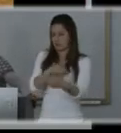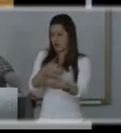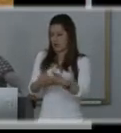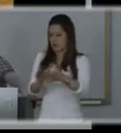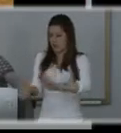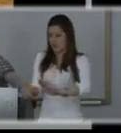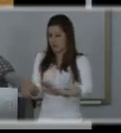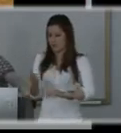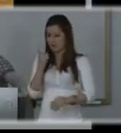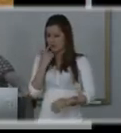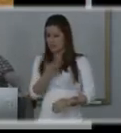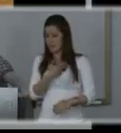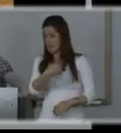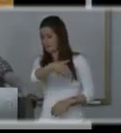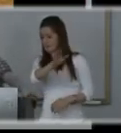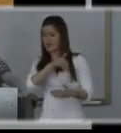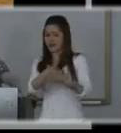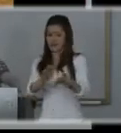pare.